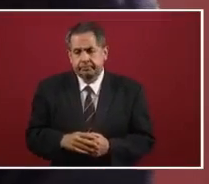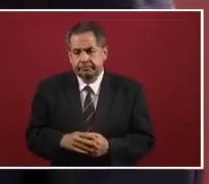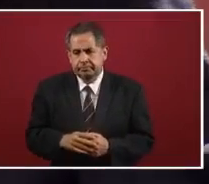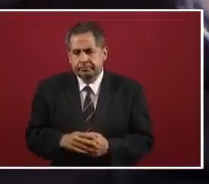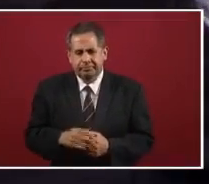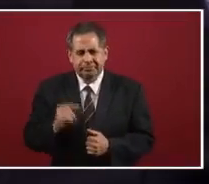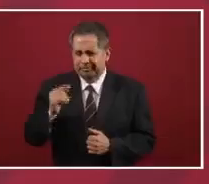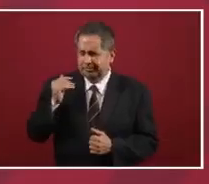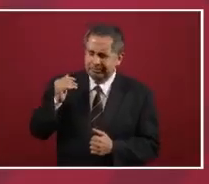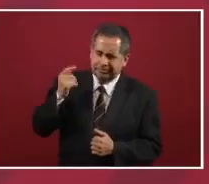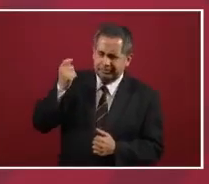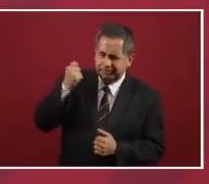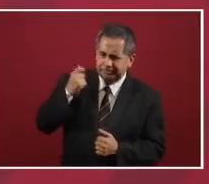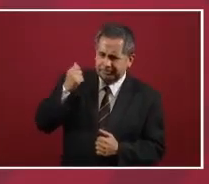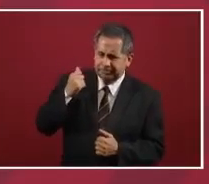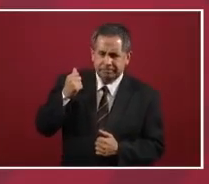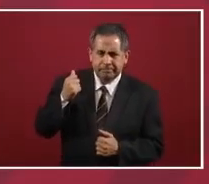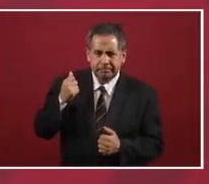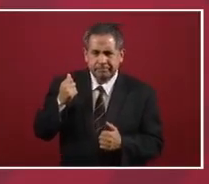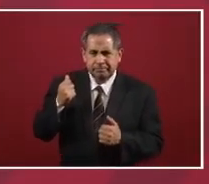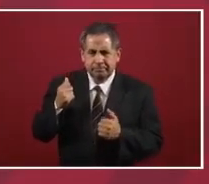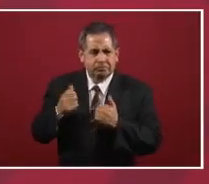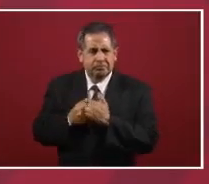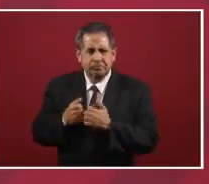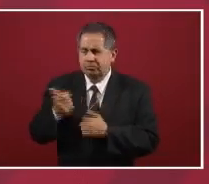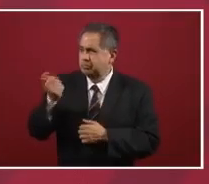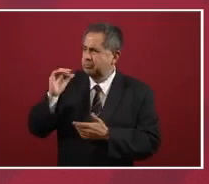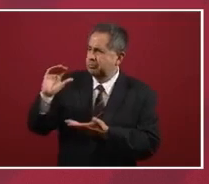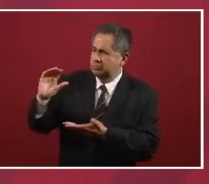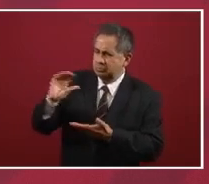se jubilaron con muy poco